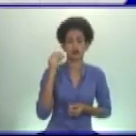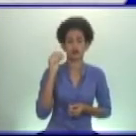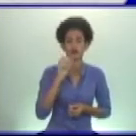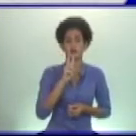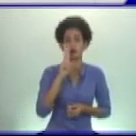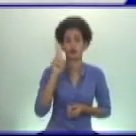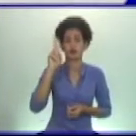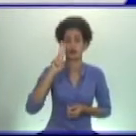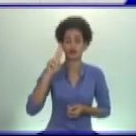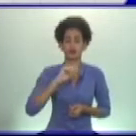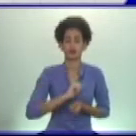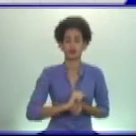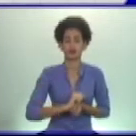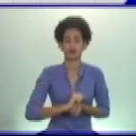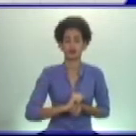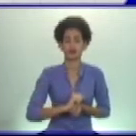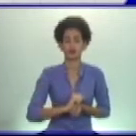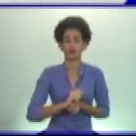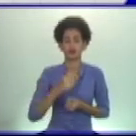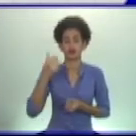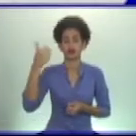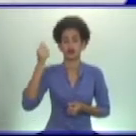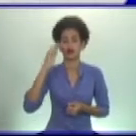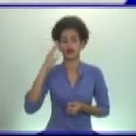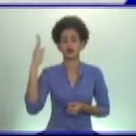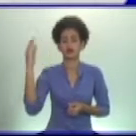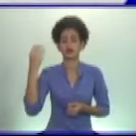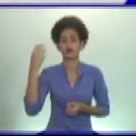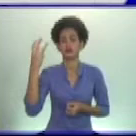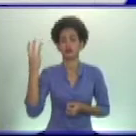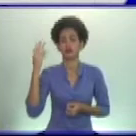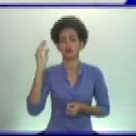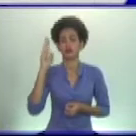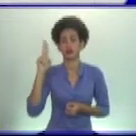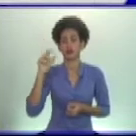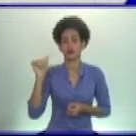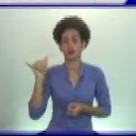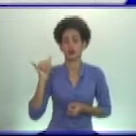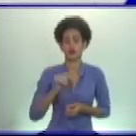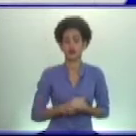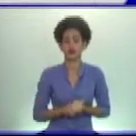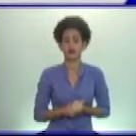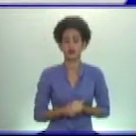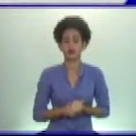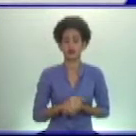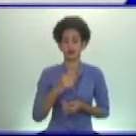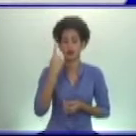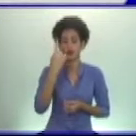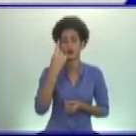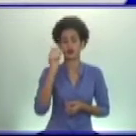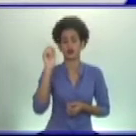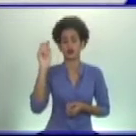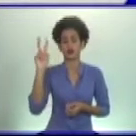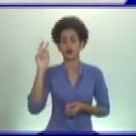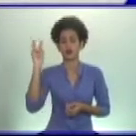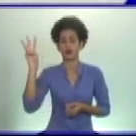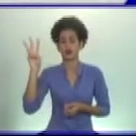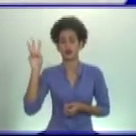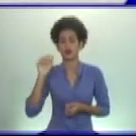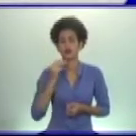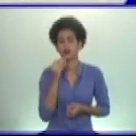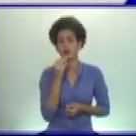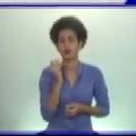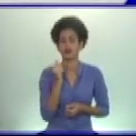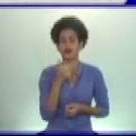y por tanto, hacia allá el punto A se encuentra a 3 unidades también. Si aquí hay 1, 2, 3, bueno,